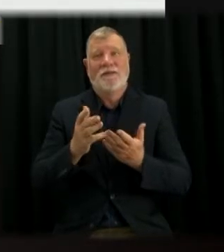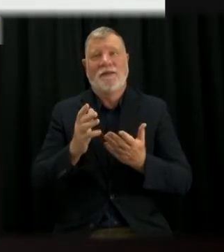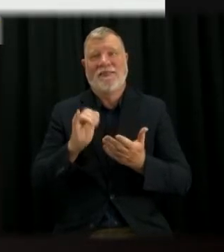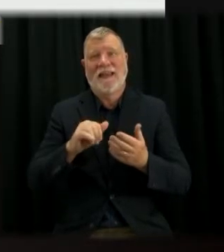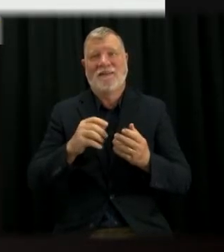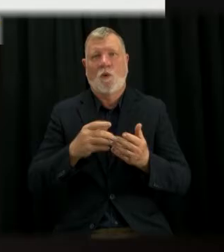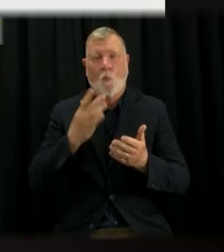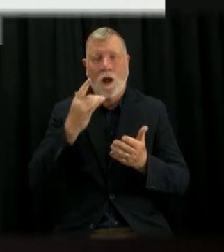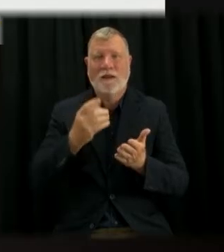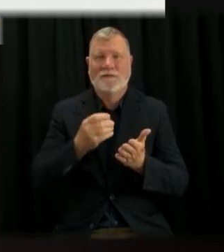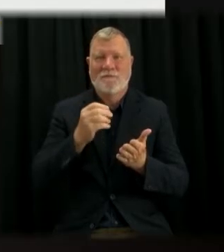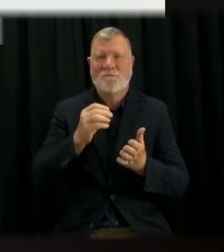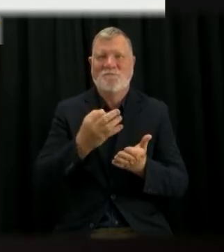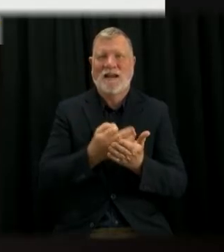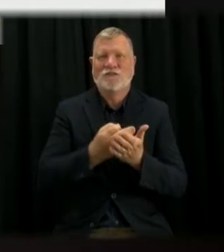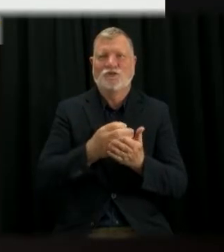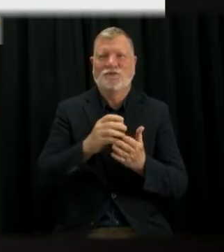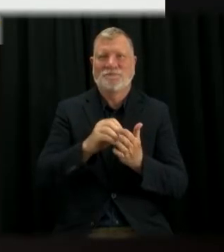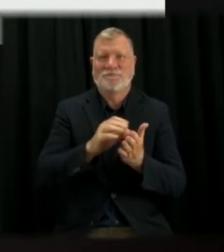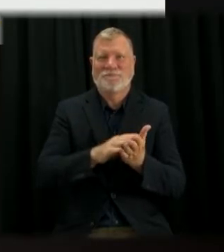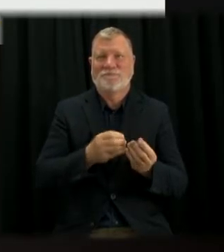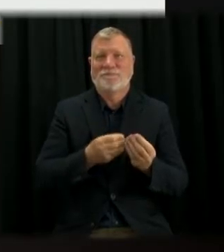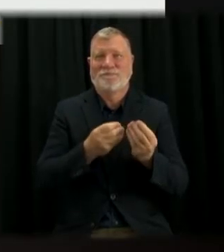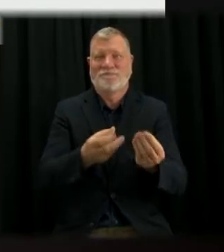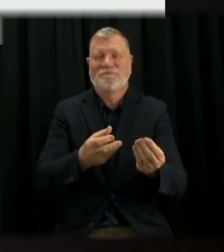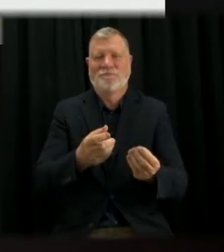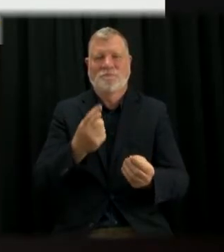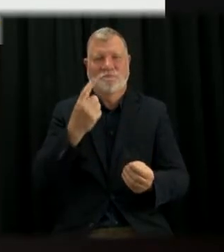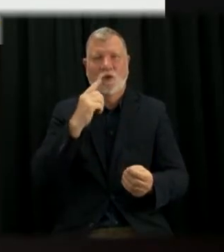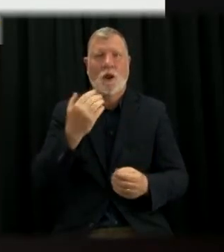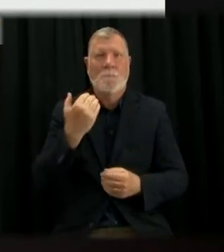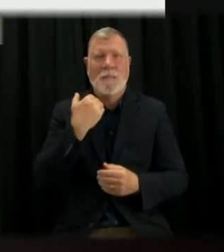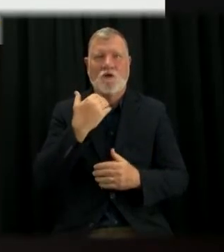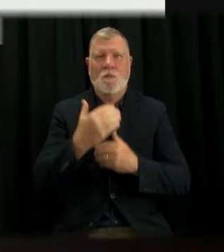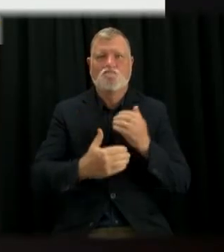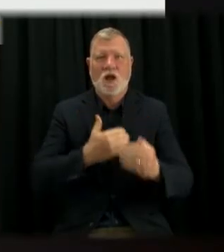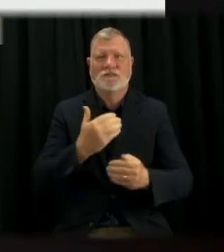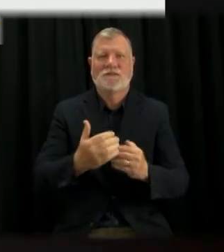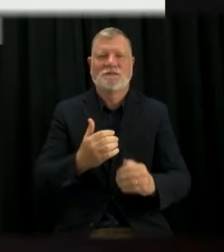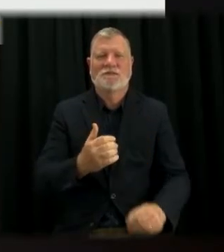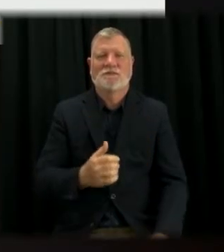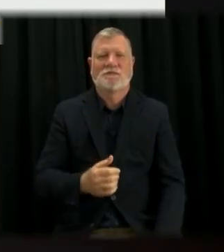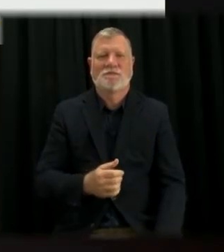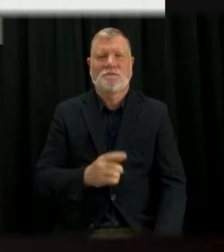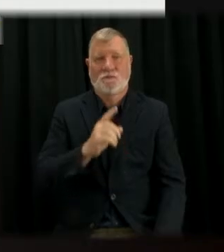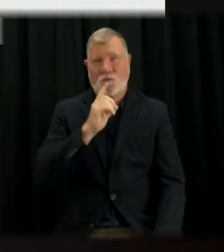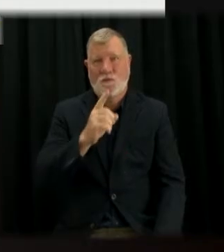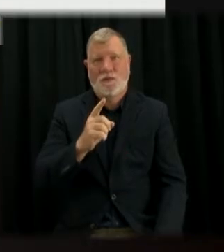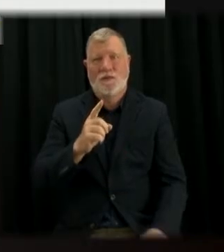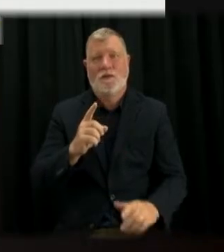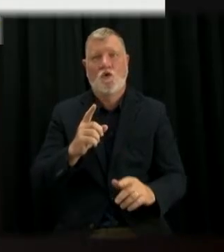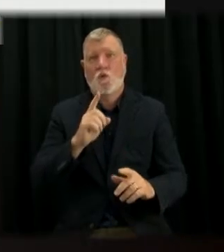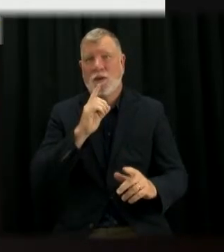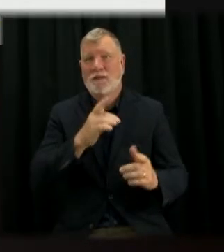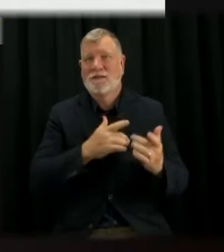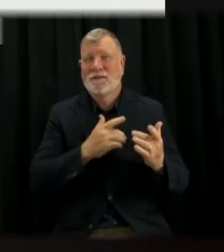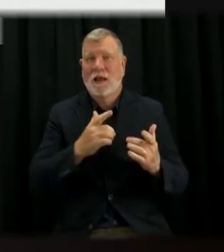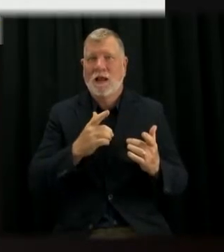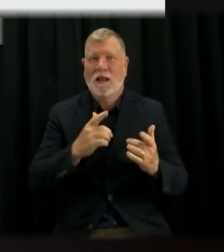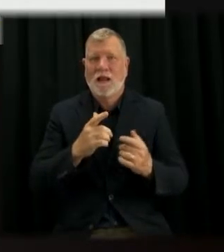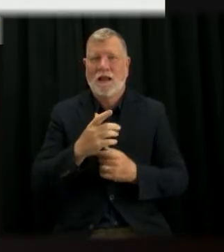que tuvo una influencia en la emisión del estado financiero, un proceso de bancarrota. Dentro de ese contexto,